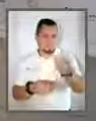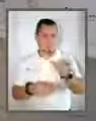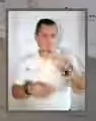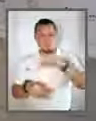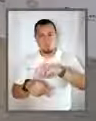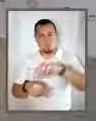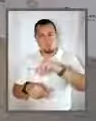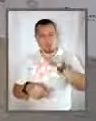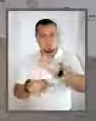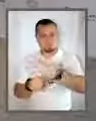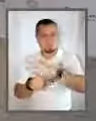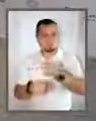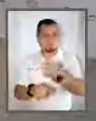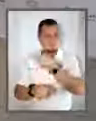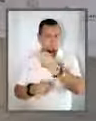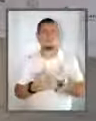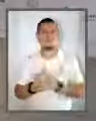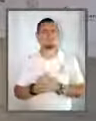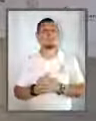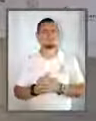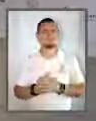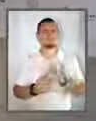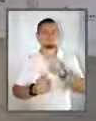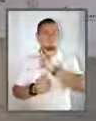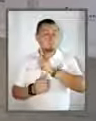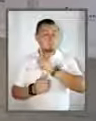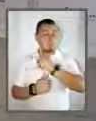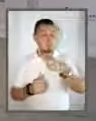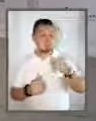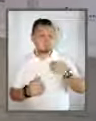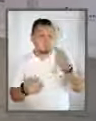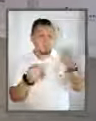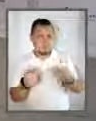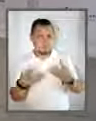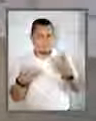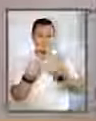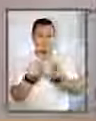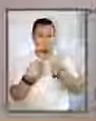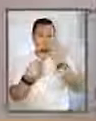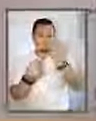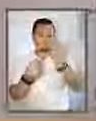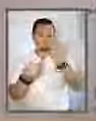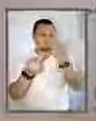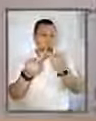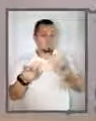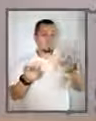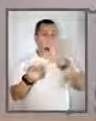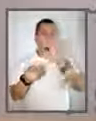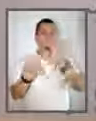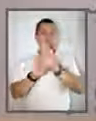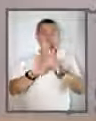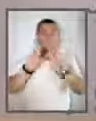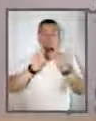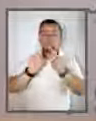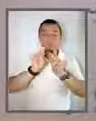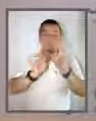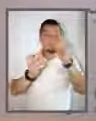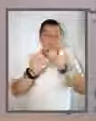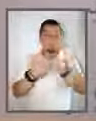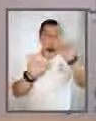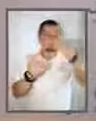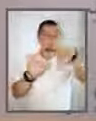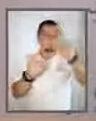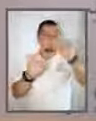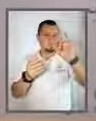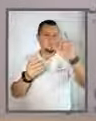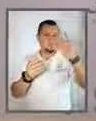doctor Fernando la segunda. Nosotros estábamos buscando importar dos tipos de pruebas, una sí de antígenos y